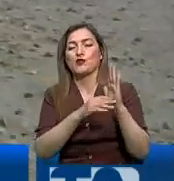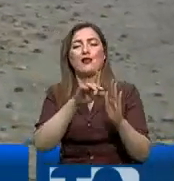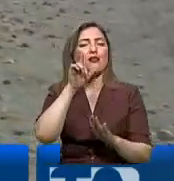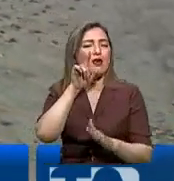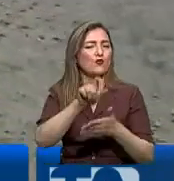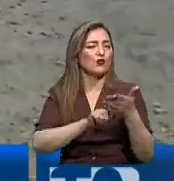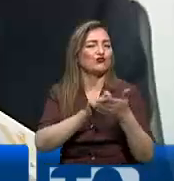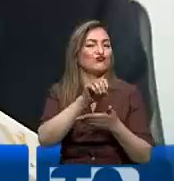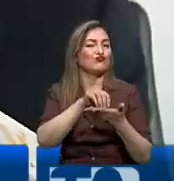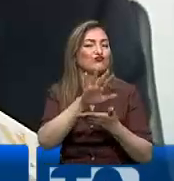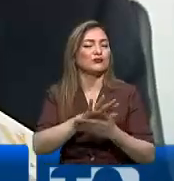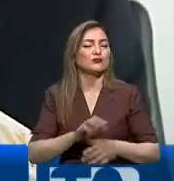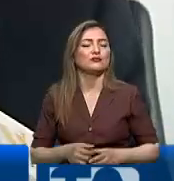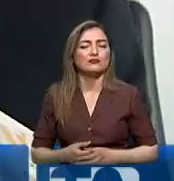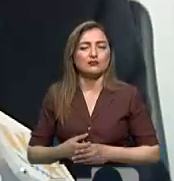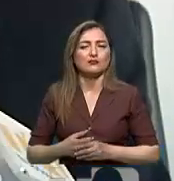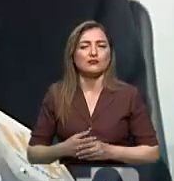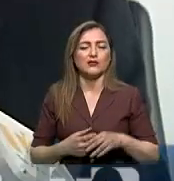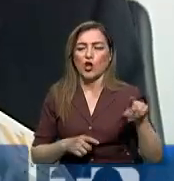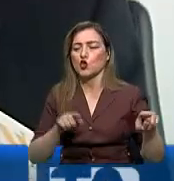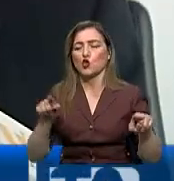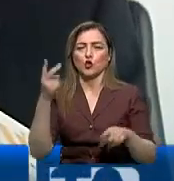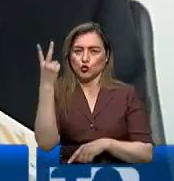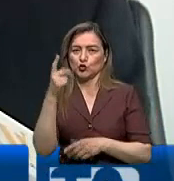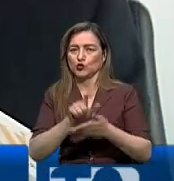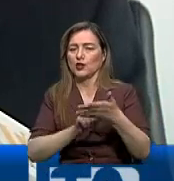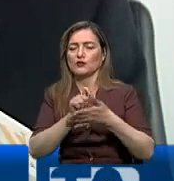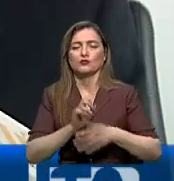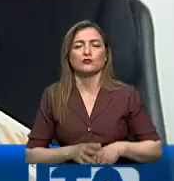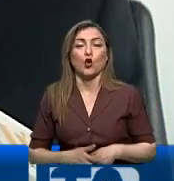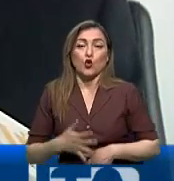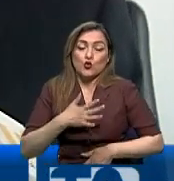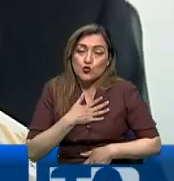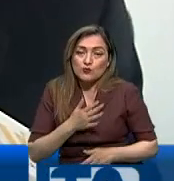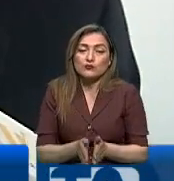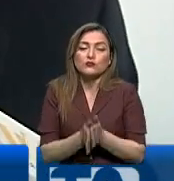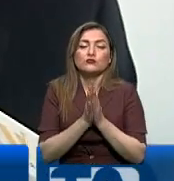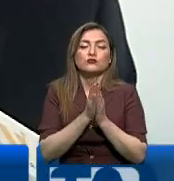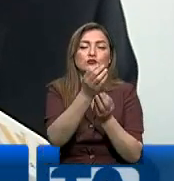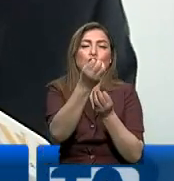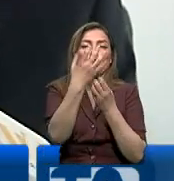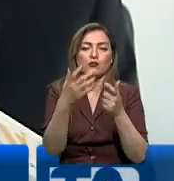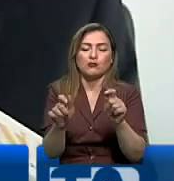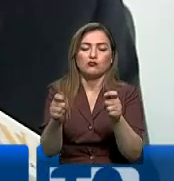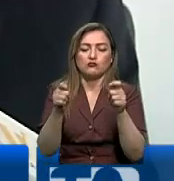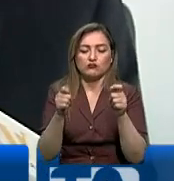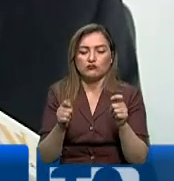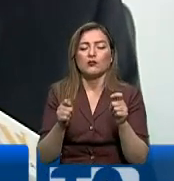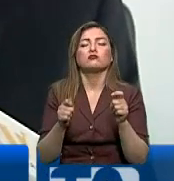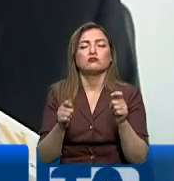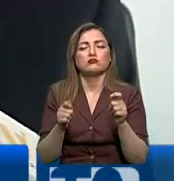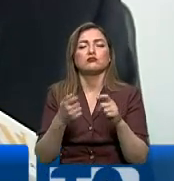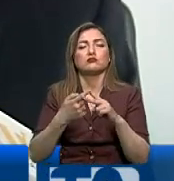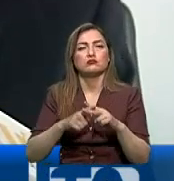contratación y en la ejecución. Yo he solicitado ya los respectivos informes, tengo estos informes. Y estamos